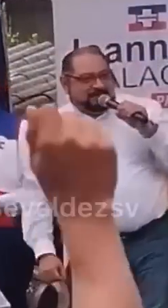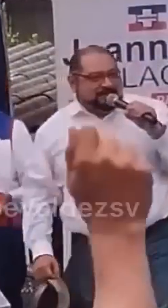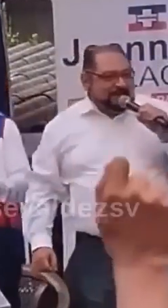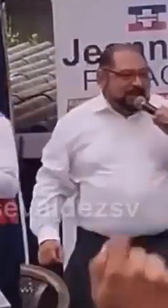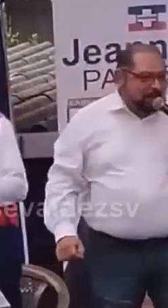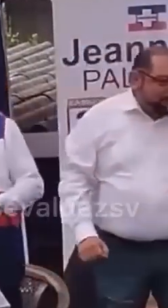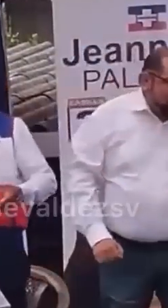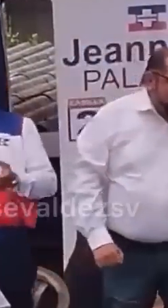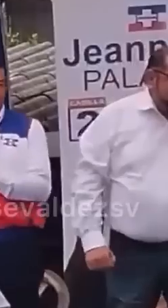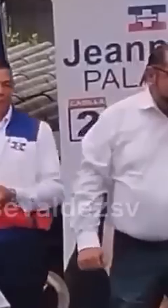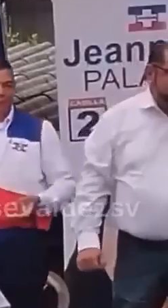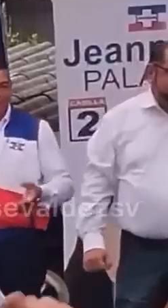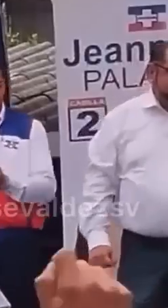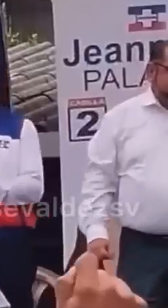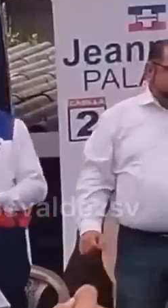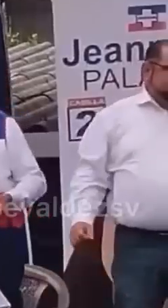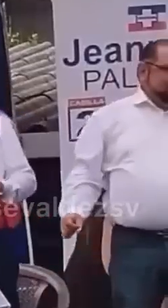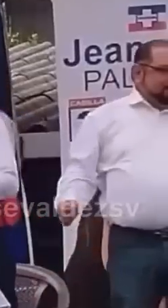¿Qué dice de Japa?